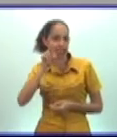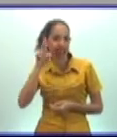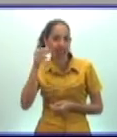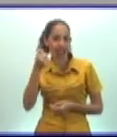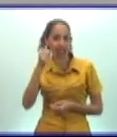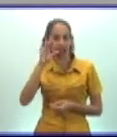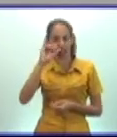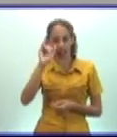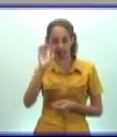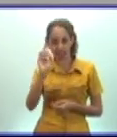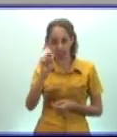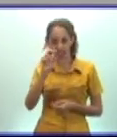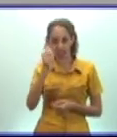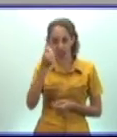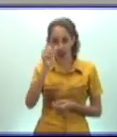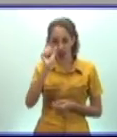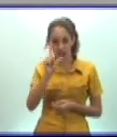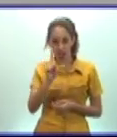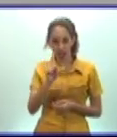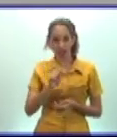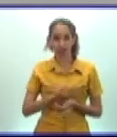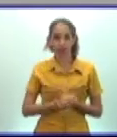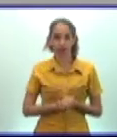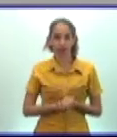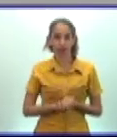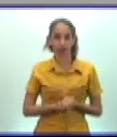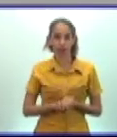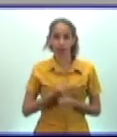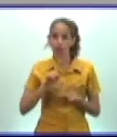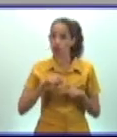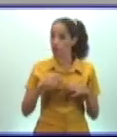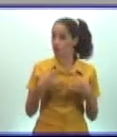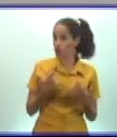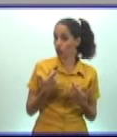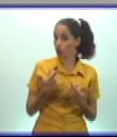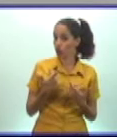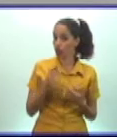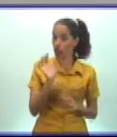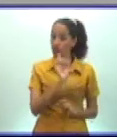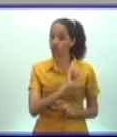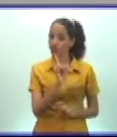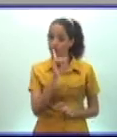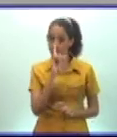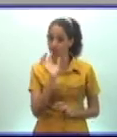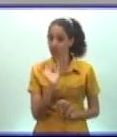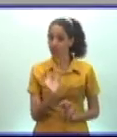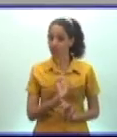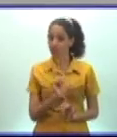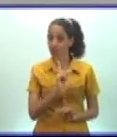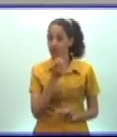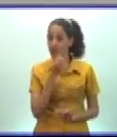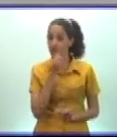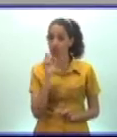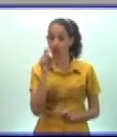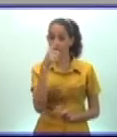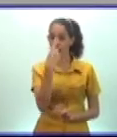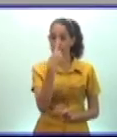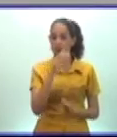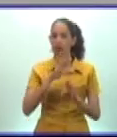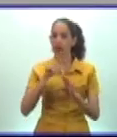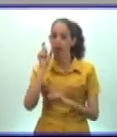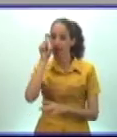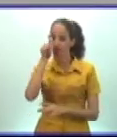final porque no nos va a dar una cuenta exacta, no nos va a dar exacto la raíz de